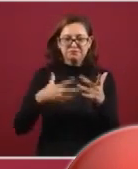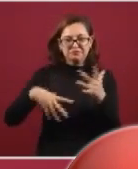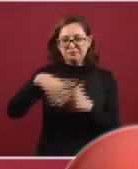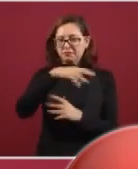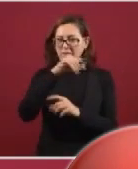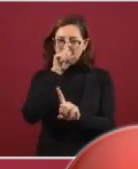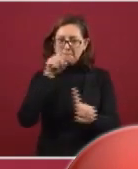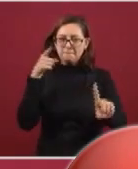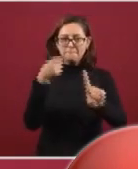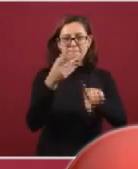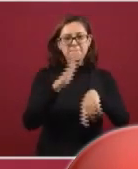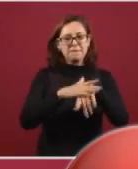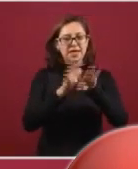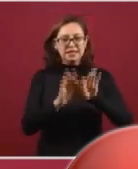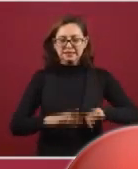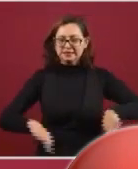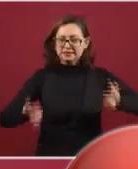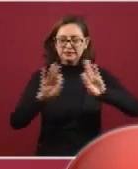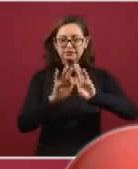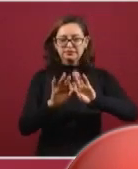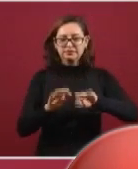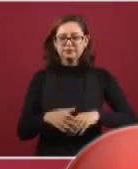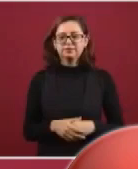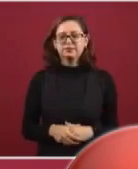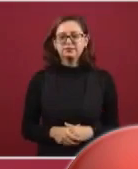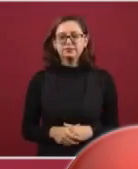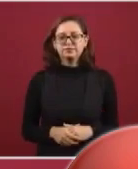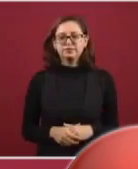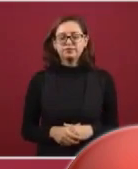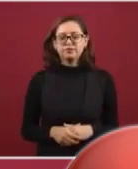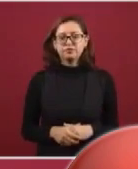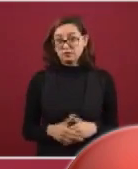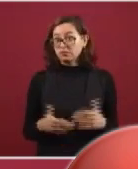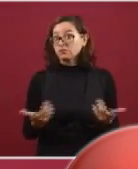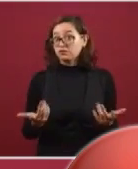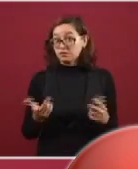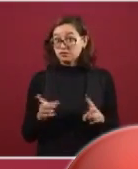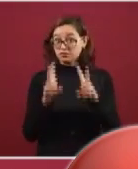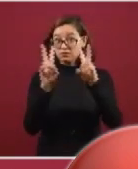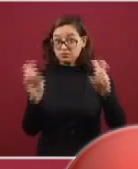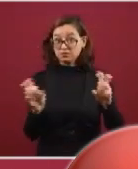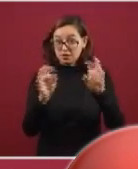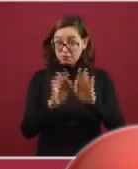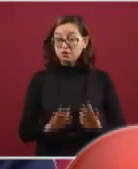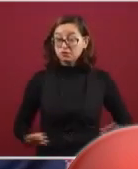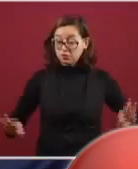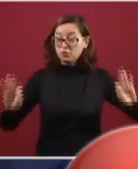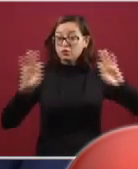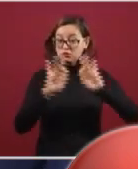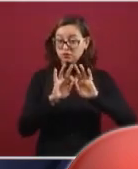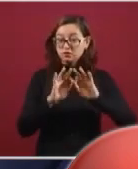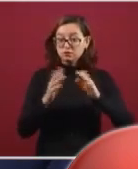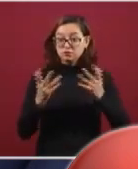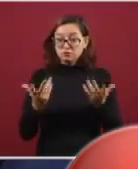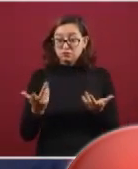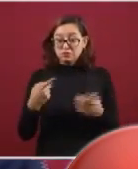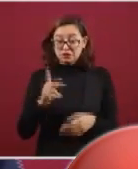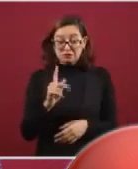central. No es poca cosa el que tengan esa